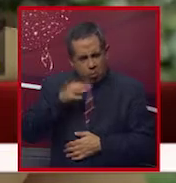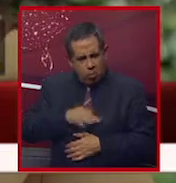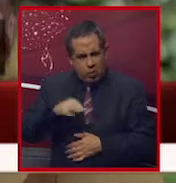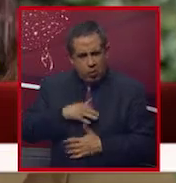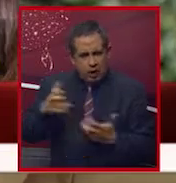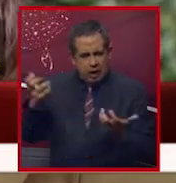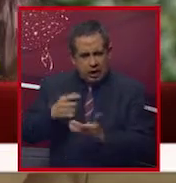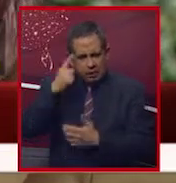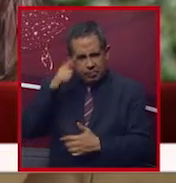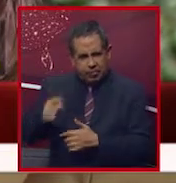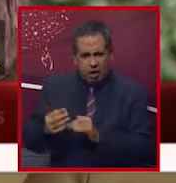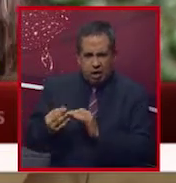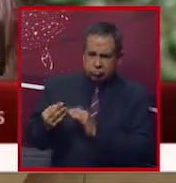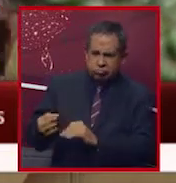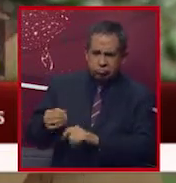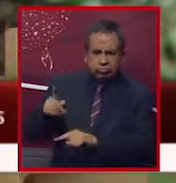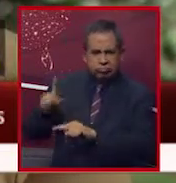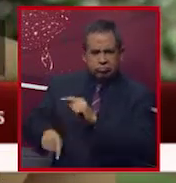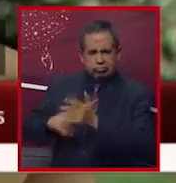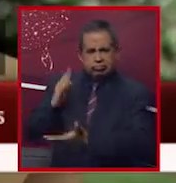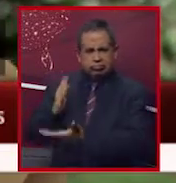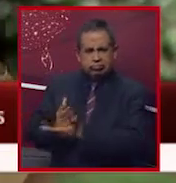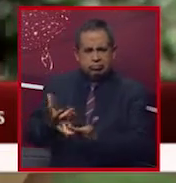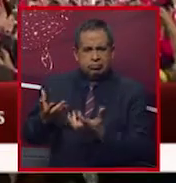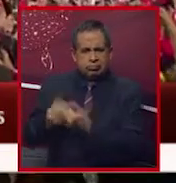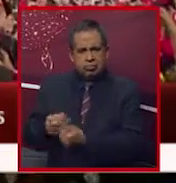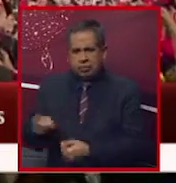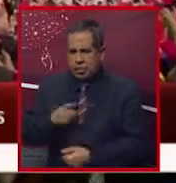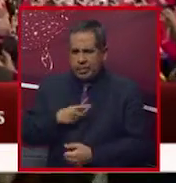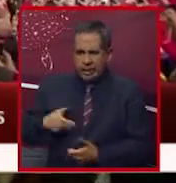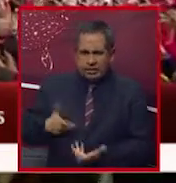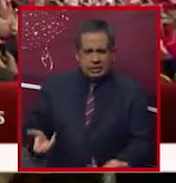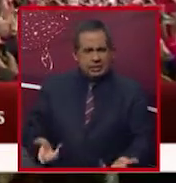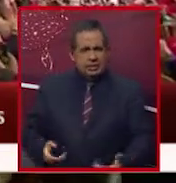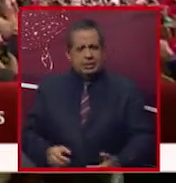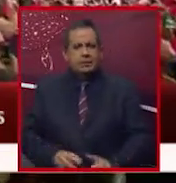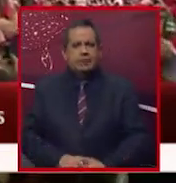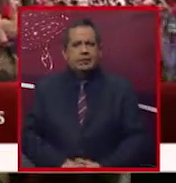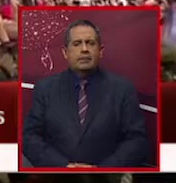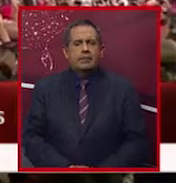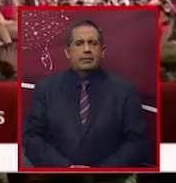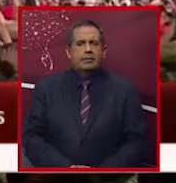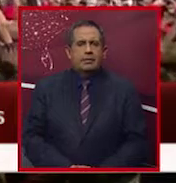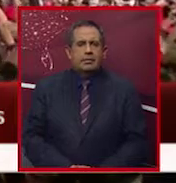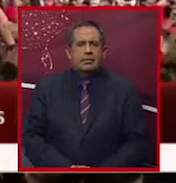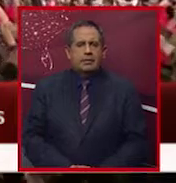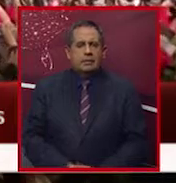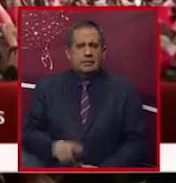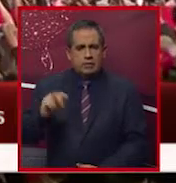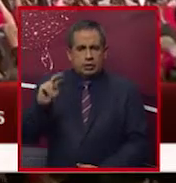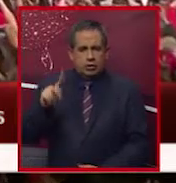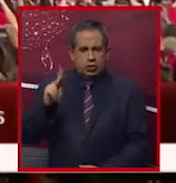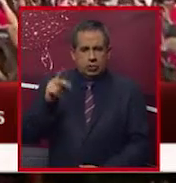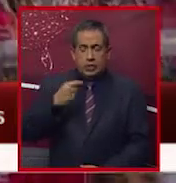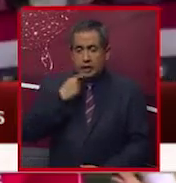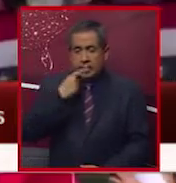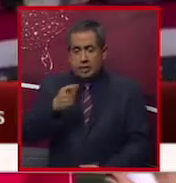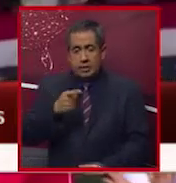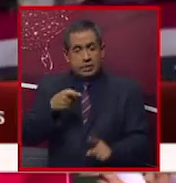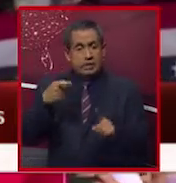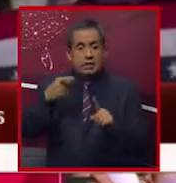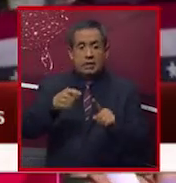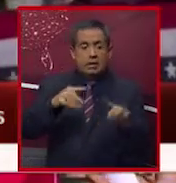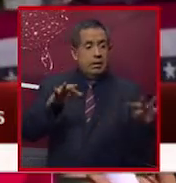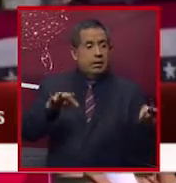and the legal authority in which to deal with it, and we're simply asking them to do that. Trump ha hecho de la migración una prioridad para